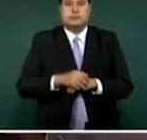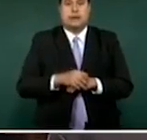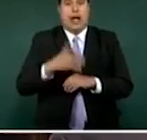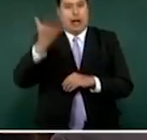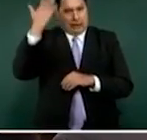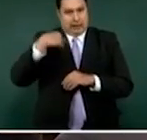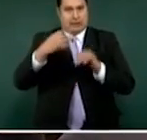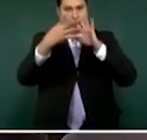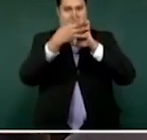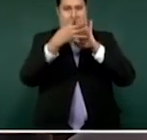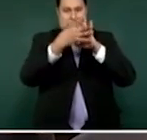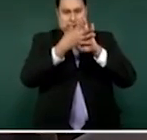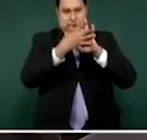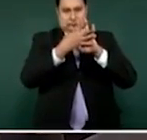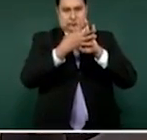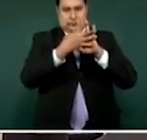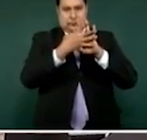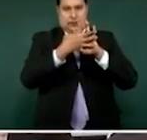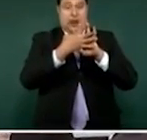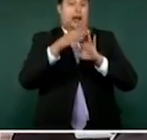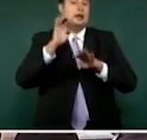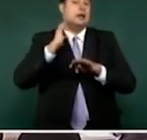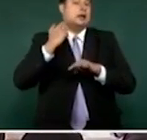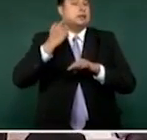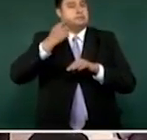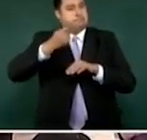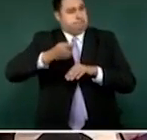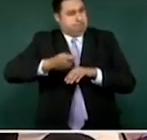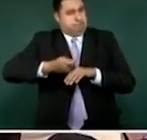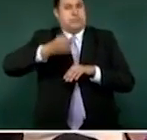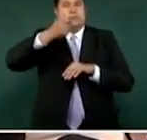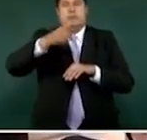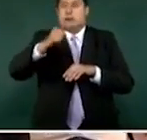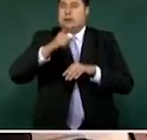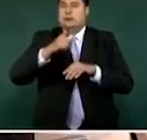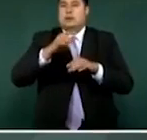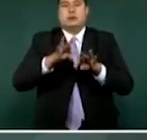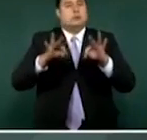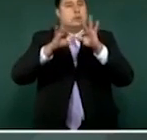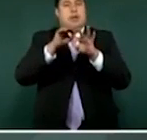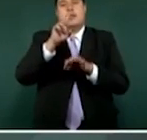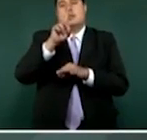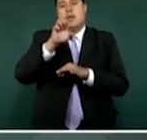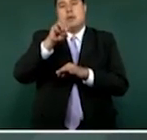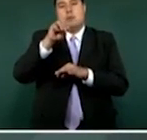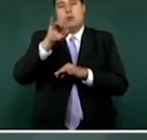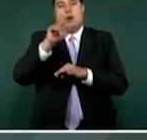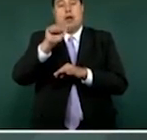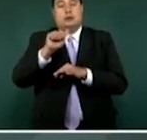preso el apóstol de la democracia, Francisco I. Madero.